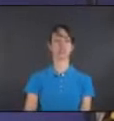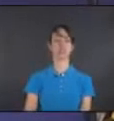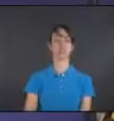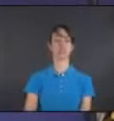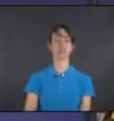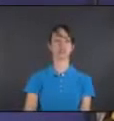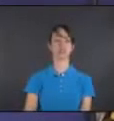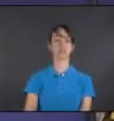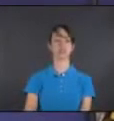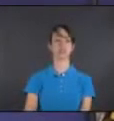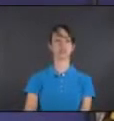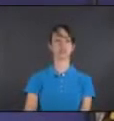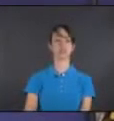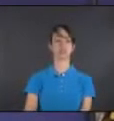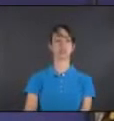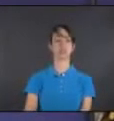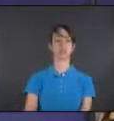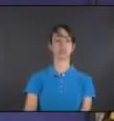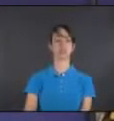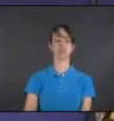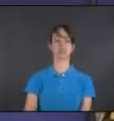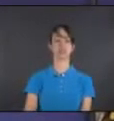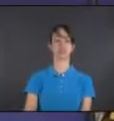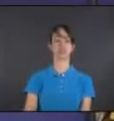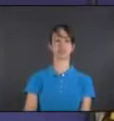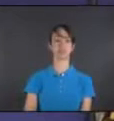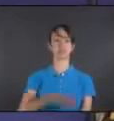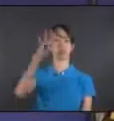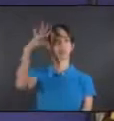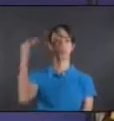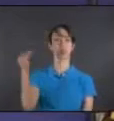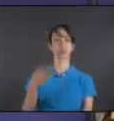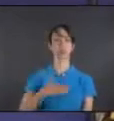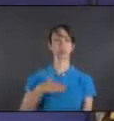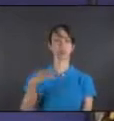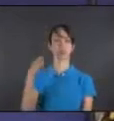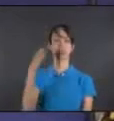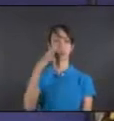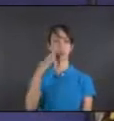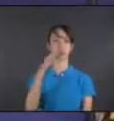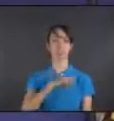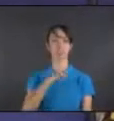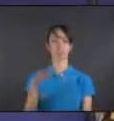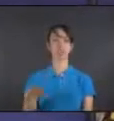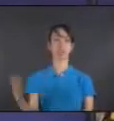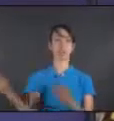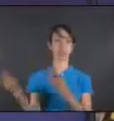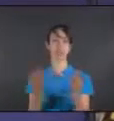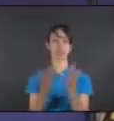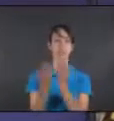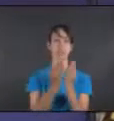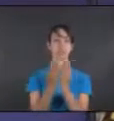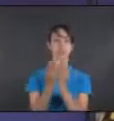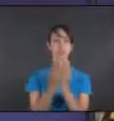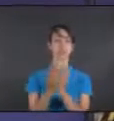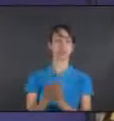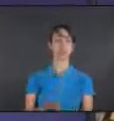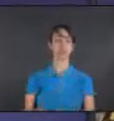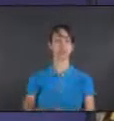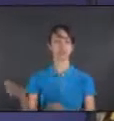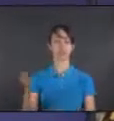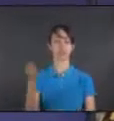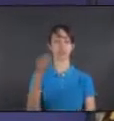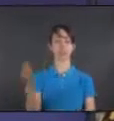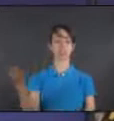me recuerdo cuando le están entregando su... Me recuerdo, quedó impregnado en mí, viendo el esfuerzo